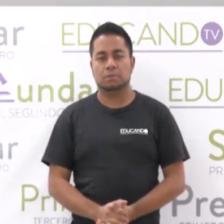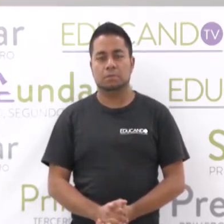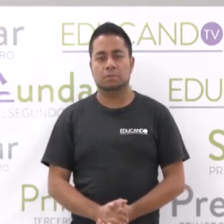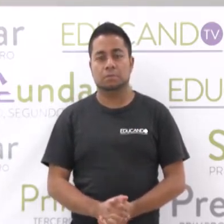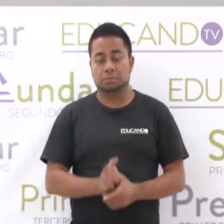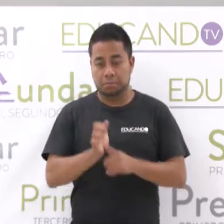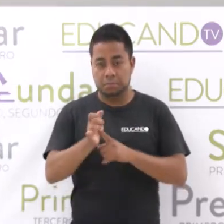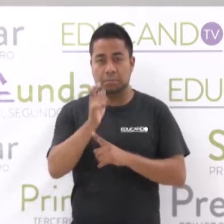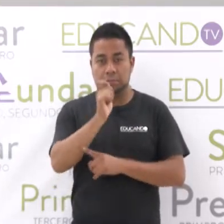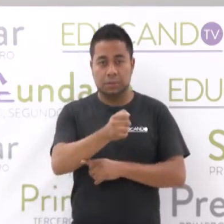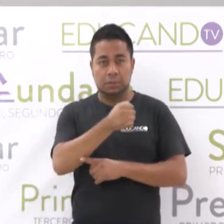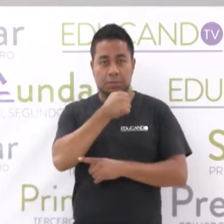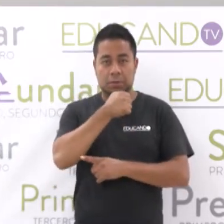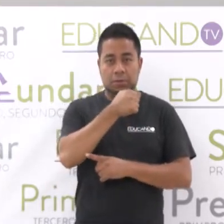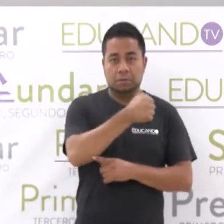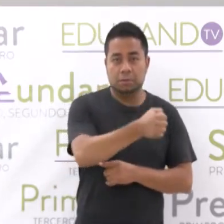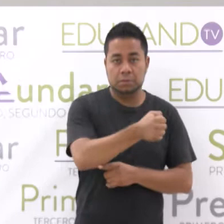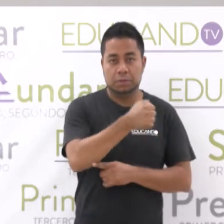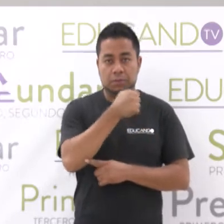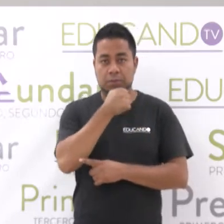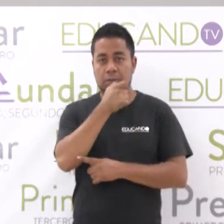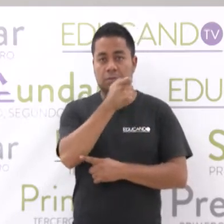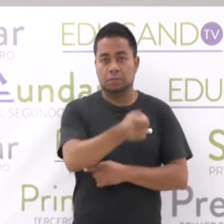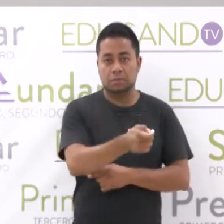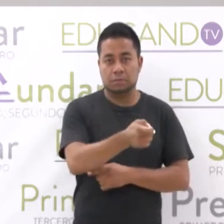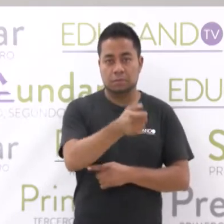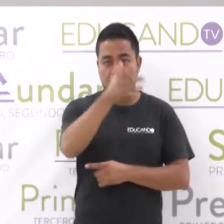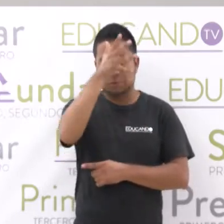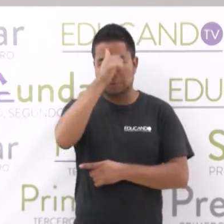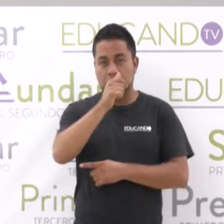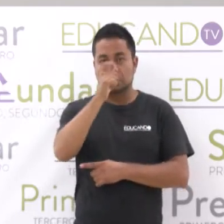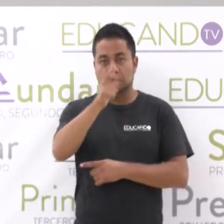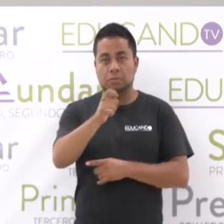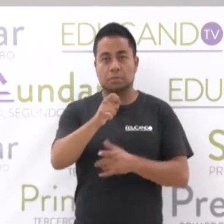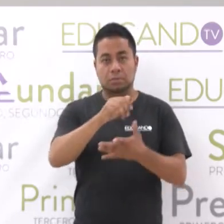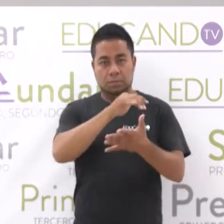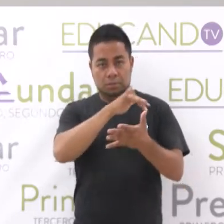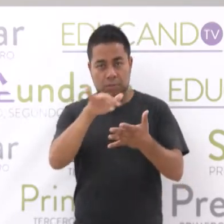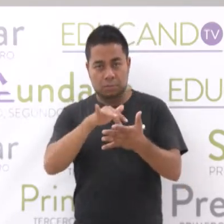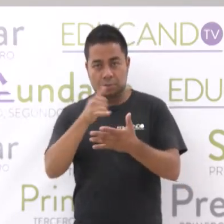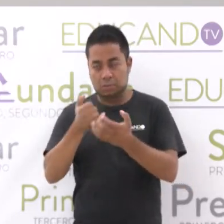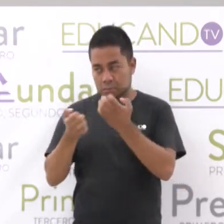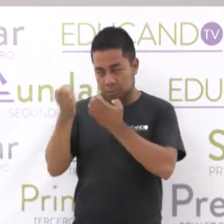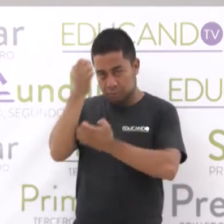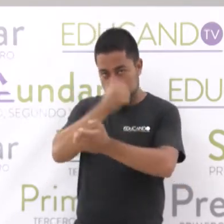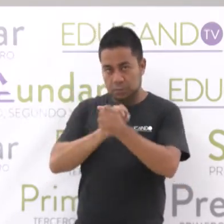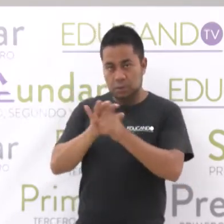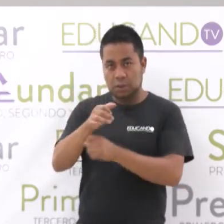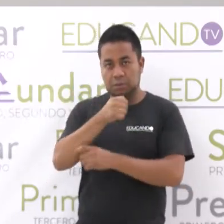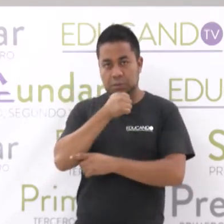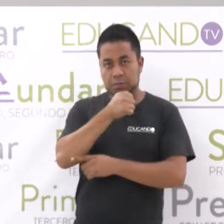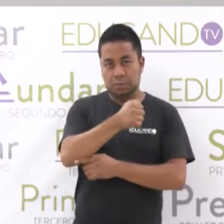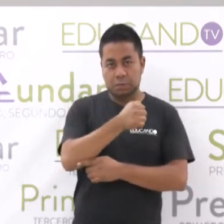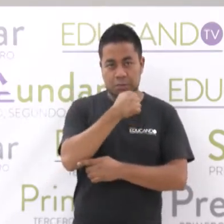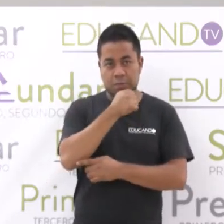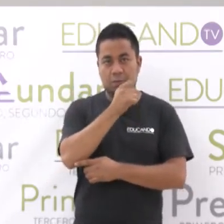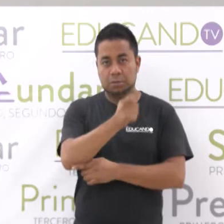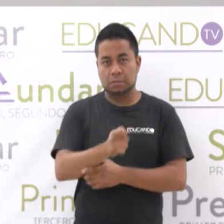construimos una noción de reportaje. Si recuerdan que leímos y analizamos un reportaje.